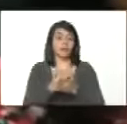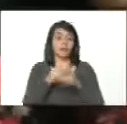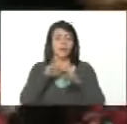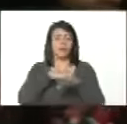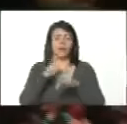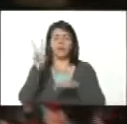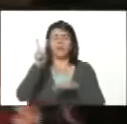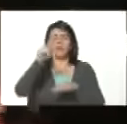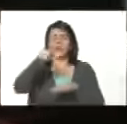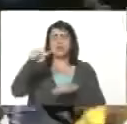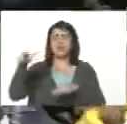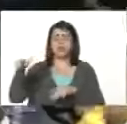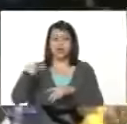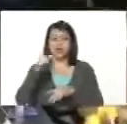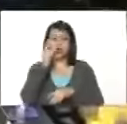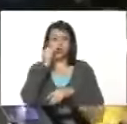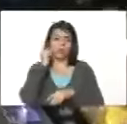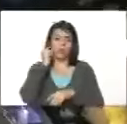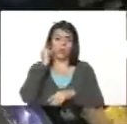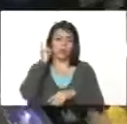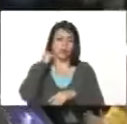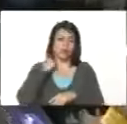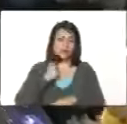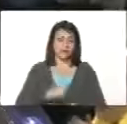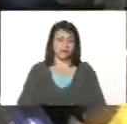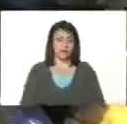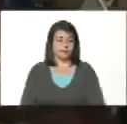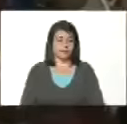sencillamente venezolanos y venezolanas.